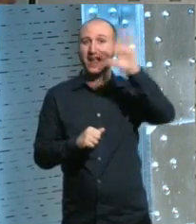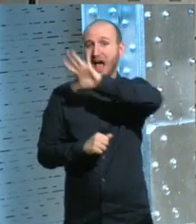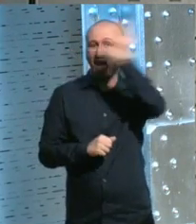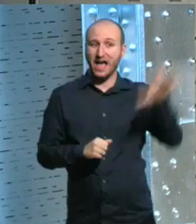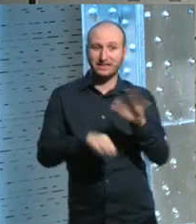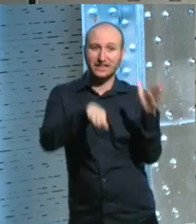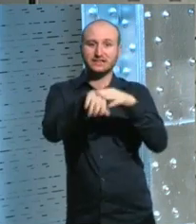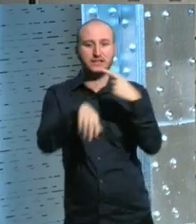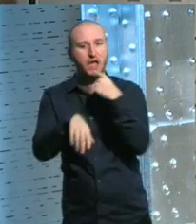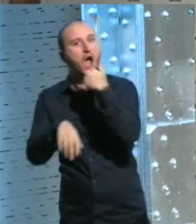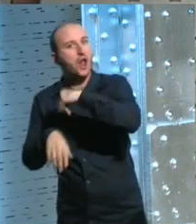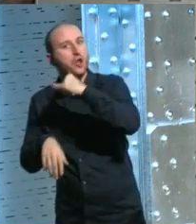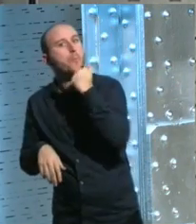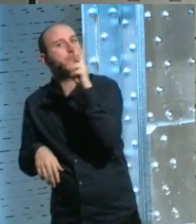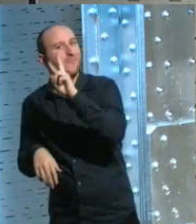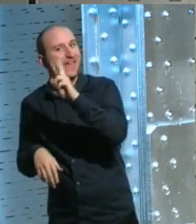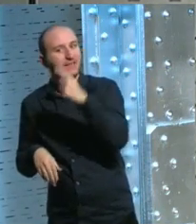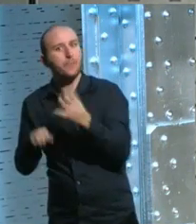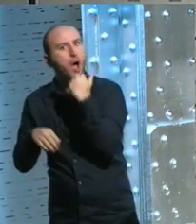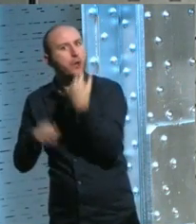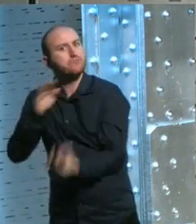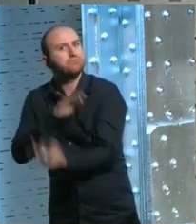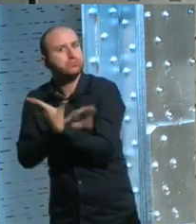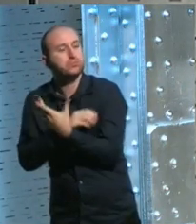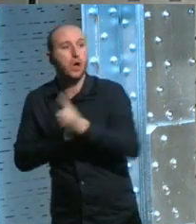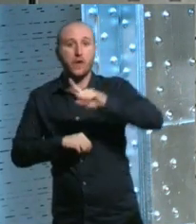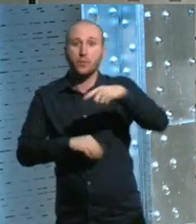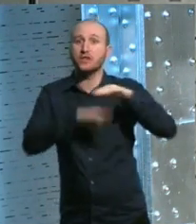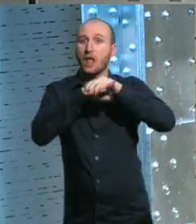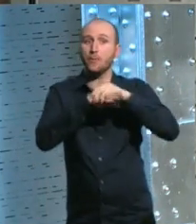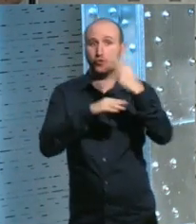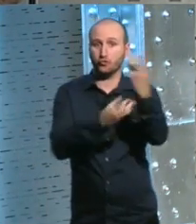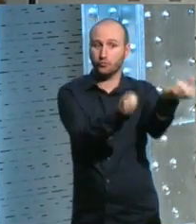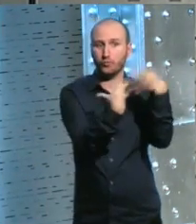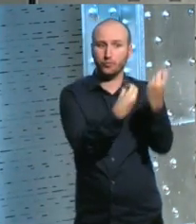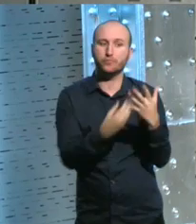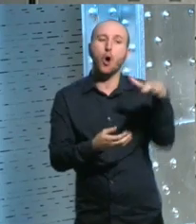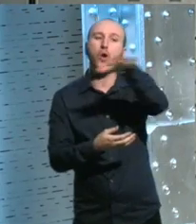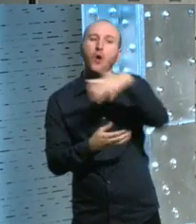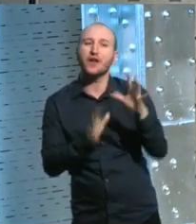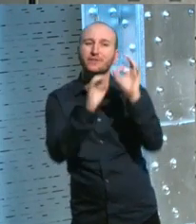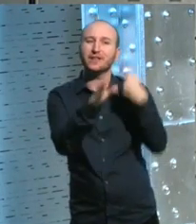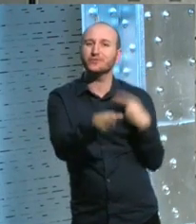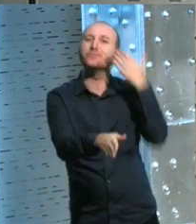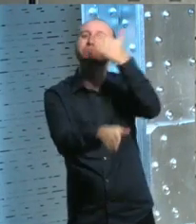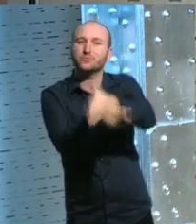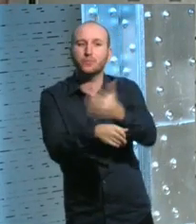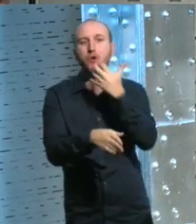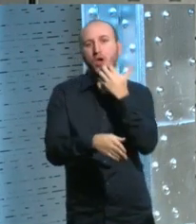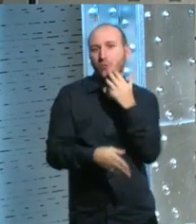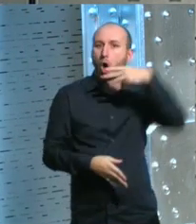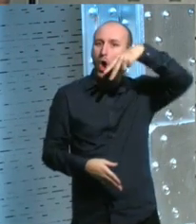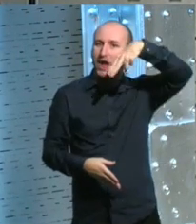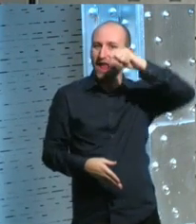Vietnam. Después hay los amigos que me decían hay que ir a tal lugar. Por ejemplo, me dijeron hay que ir a Manila. Yo al